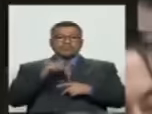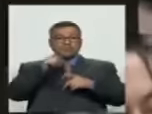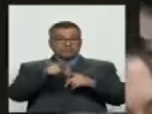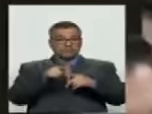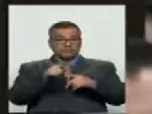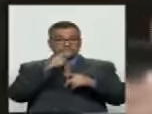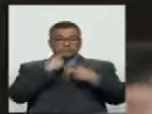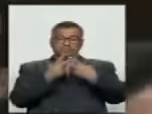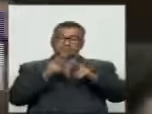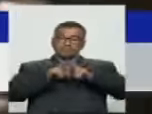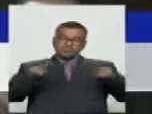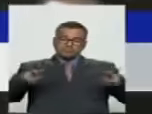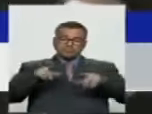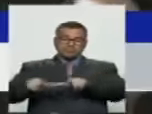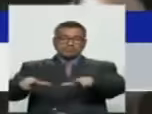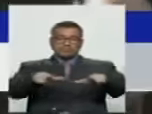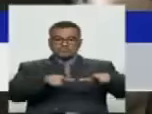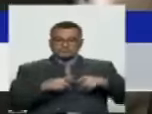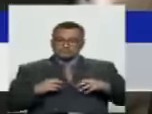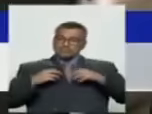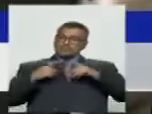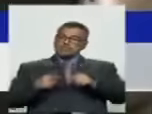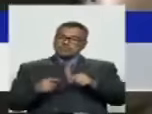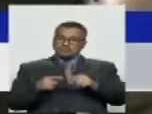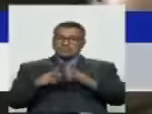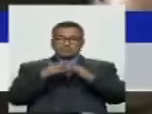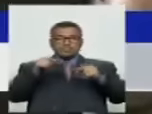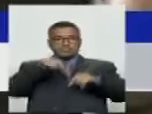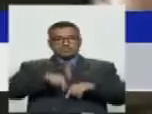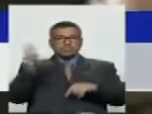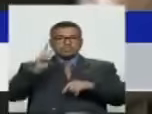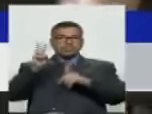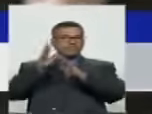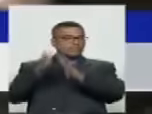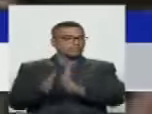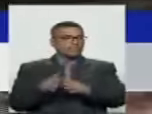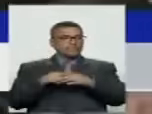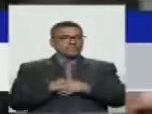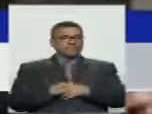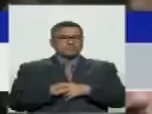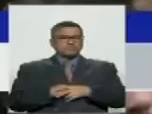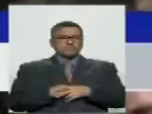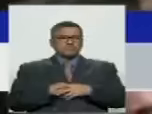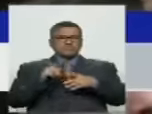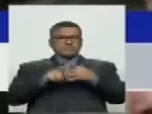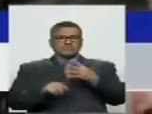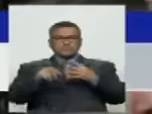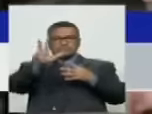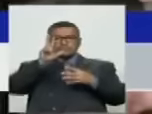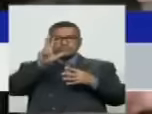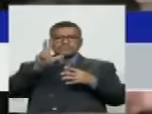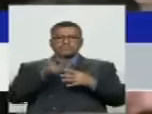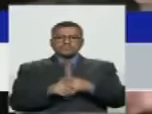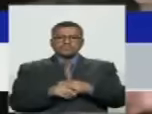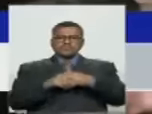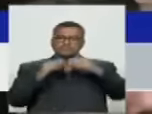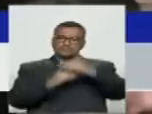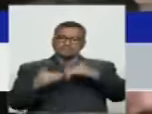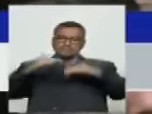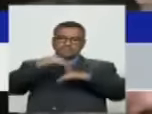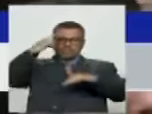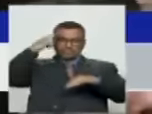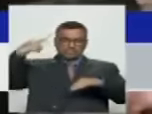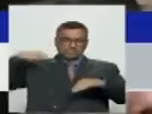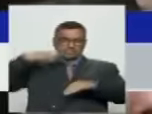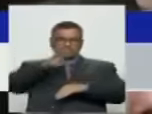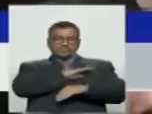preservar la paz social y la sana convivencia de todas y todos los venezolanos. Tres, realzar el orgullo